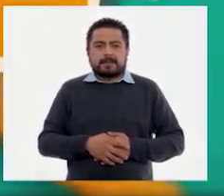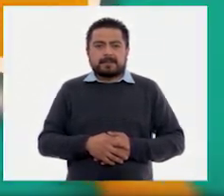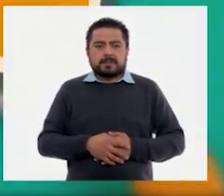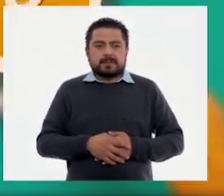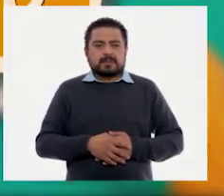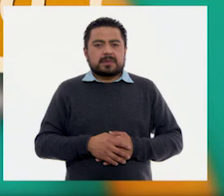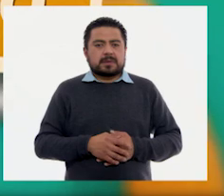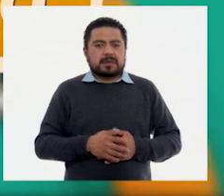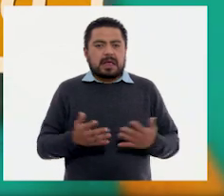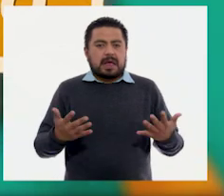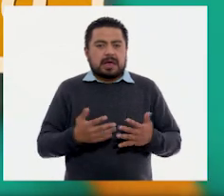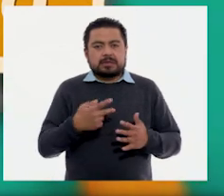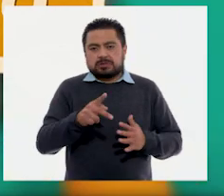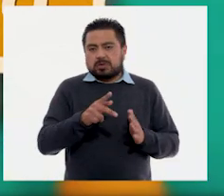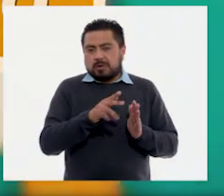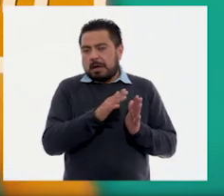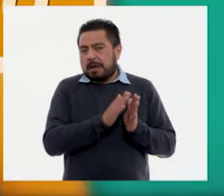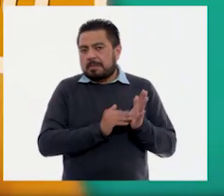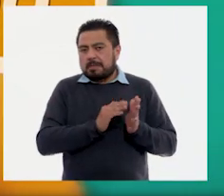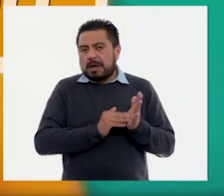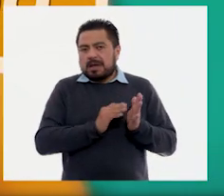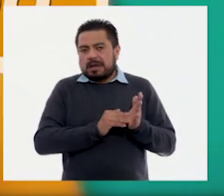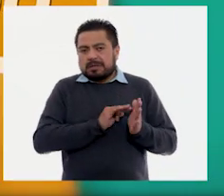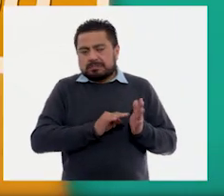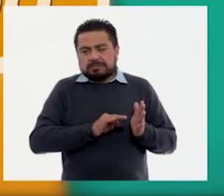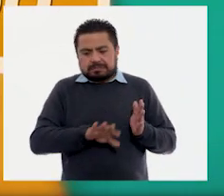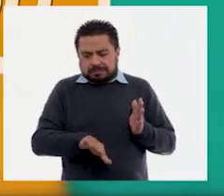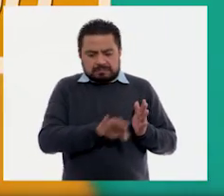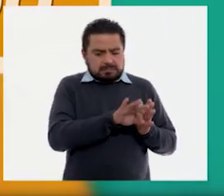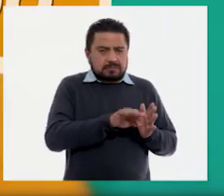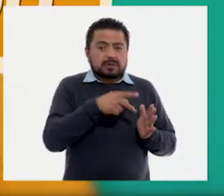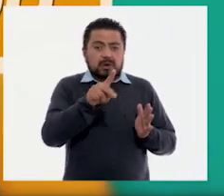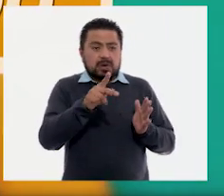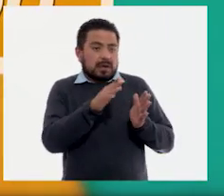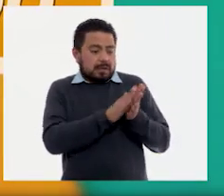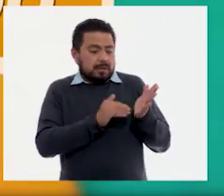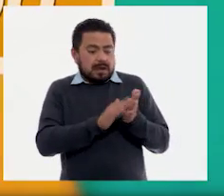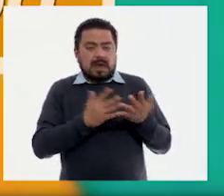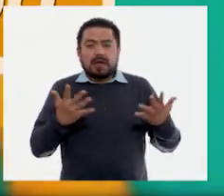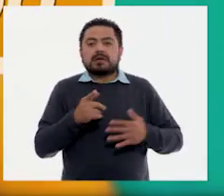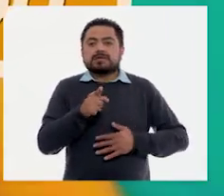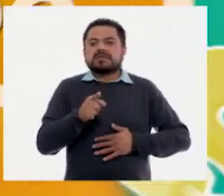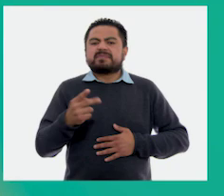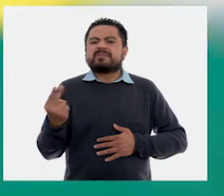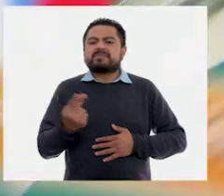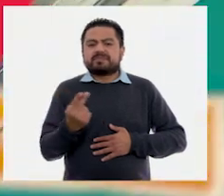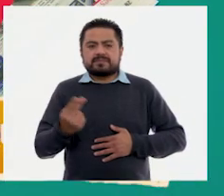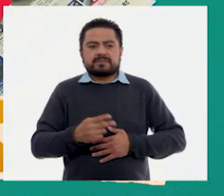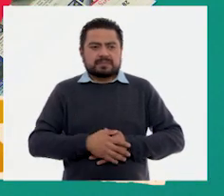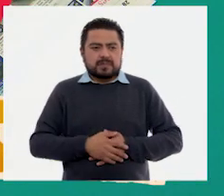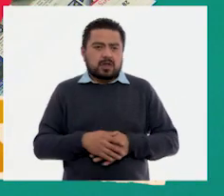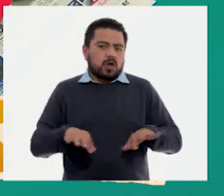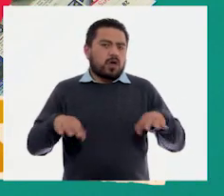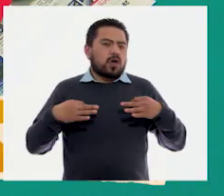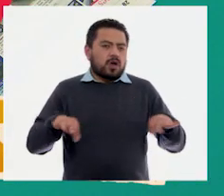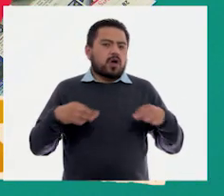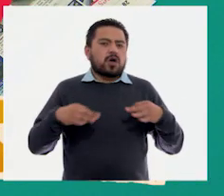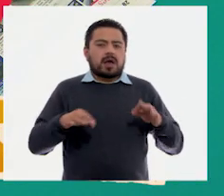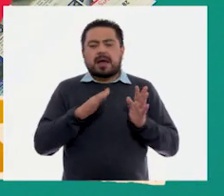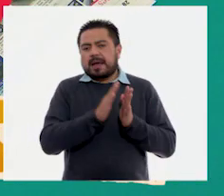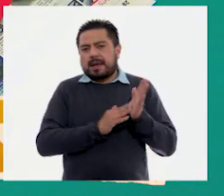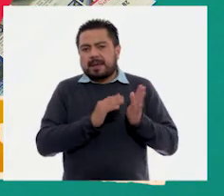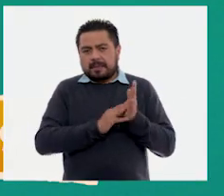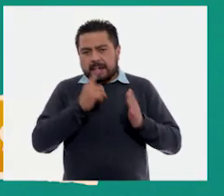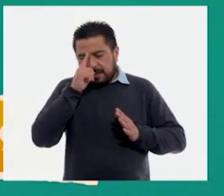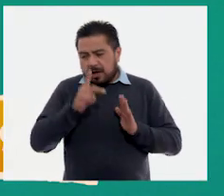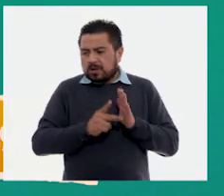Haz tu propio papel reciclado. Para hacer tu propio papel reciclado necesitas hojas de papel para